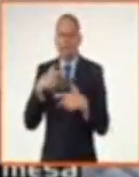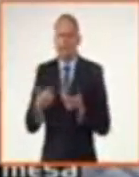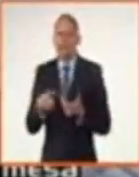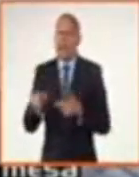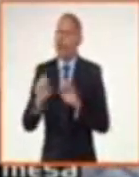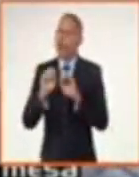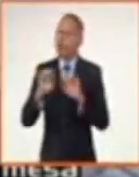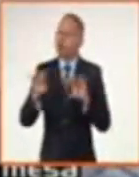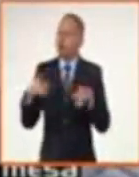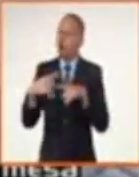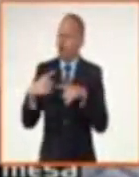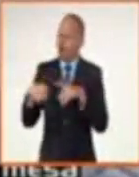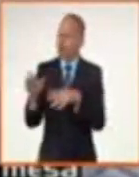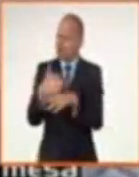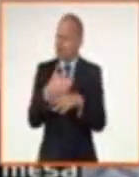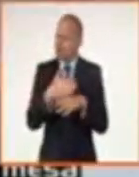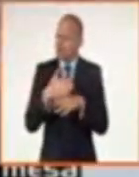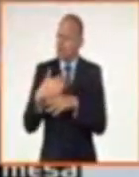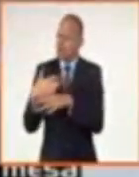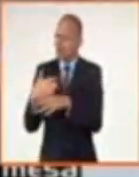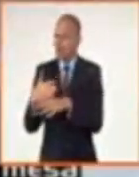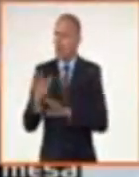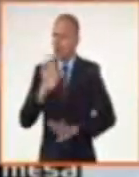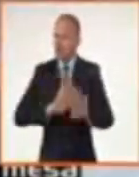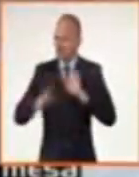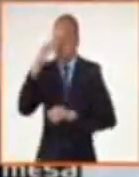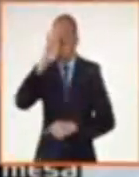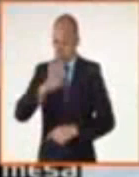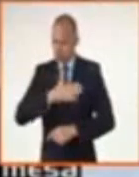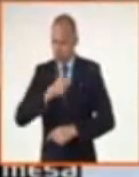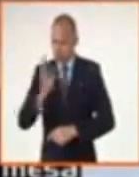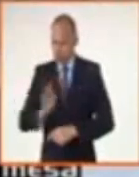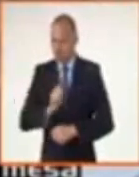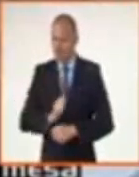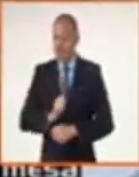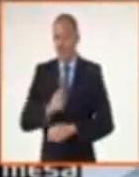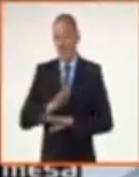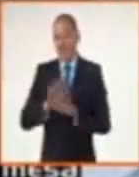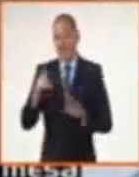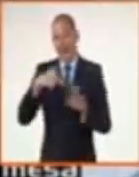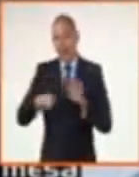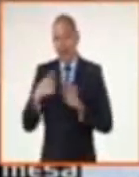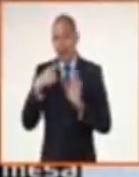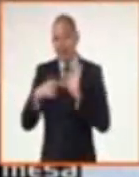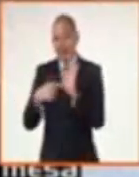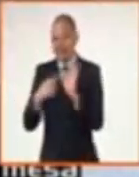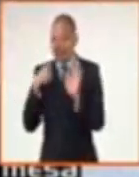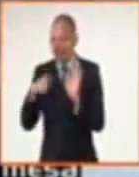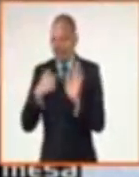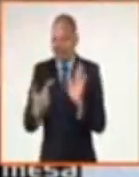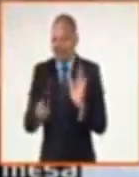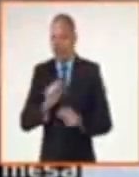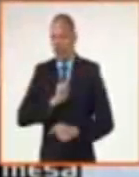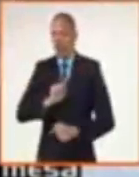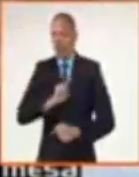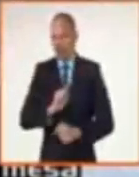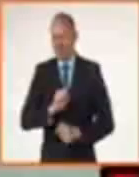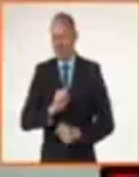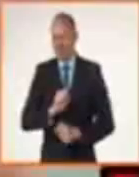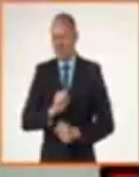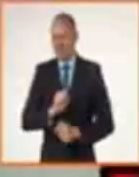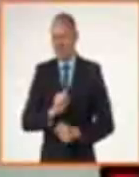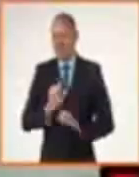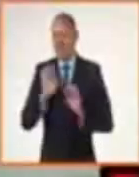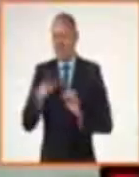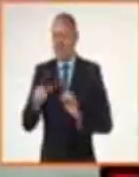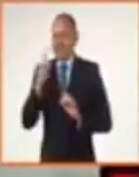su página de Facebook y reportes de la prensa italiana, Gianni Minà nos ha dejado después de un ataque al corazón. Nunca se quedó solo y estaba rodeado